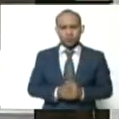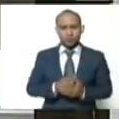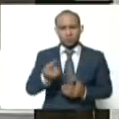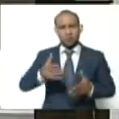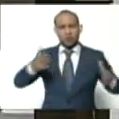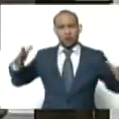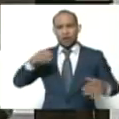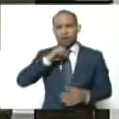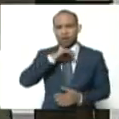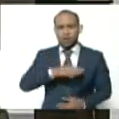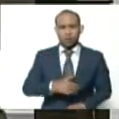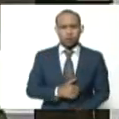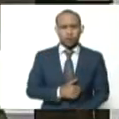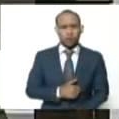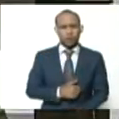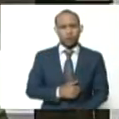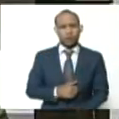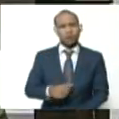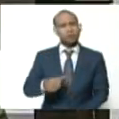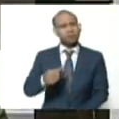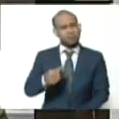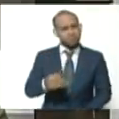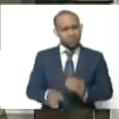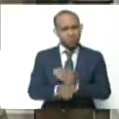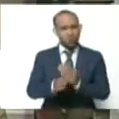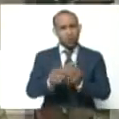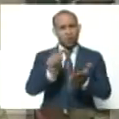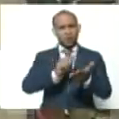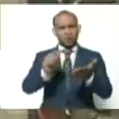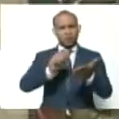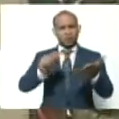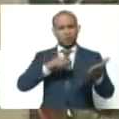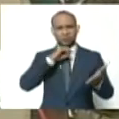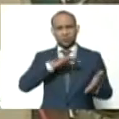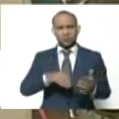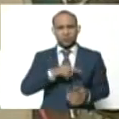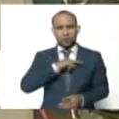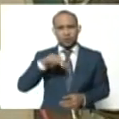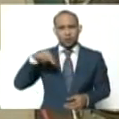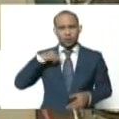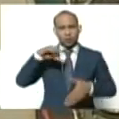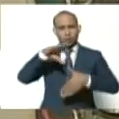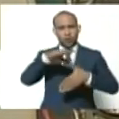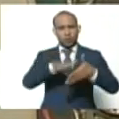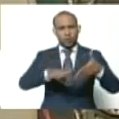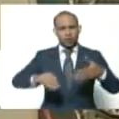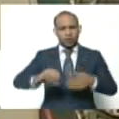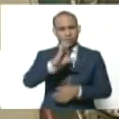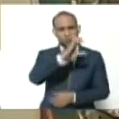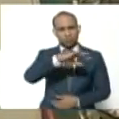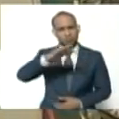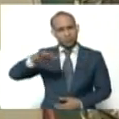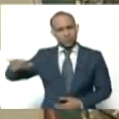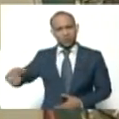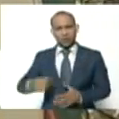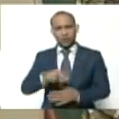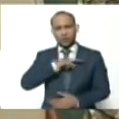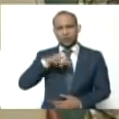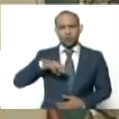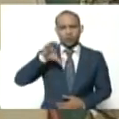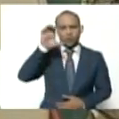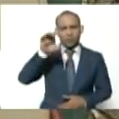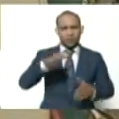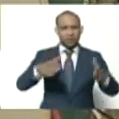historia que está todavía por escribirse en nuestra América Latina caribeña, en nuestra patria